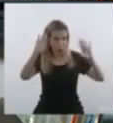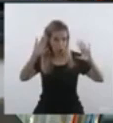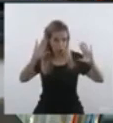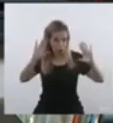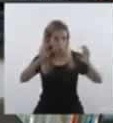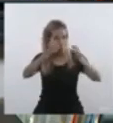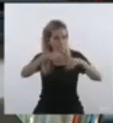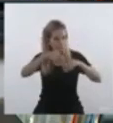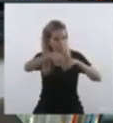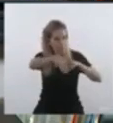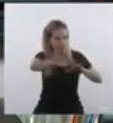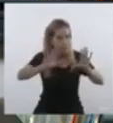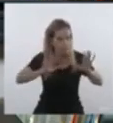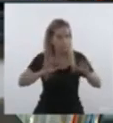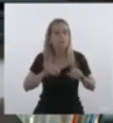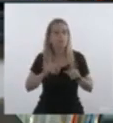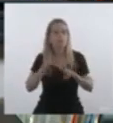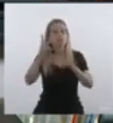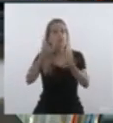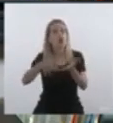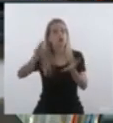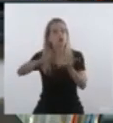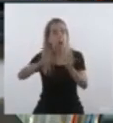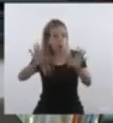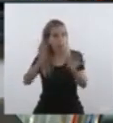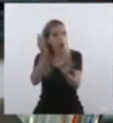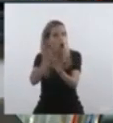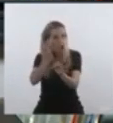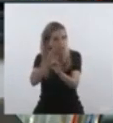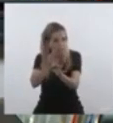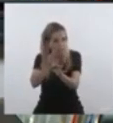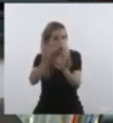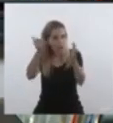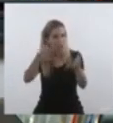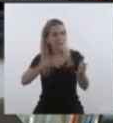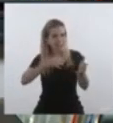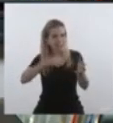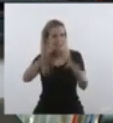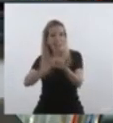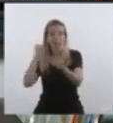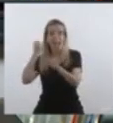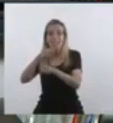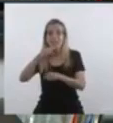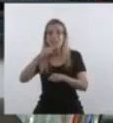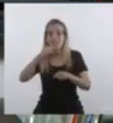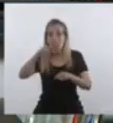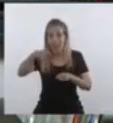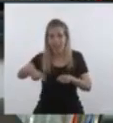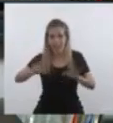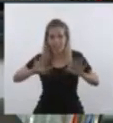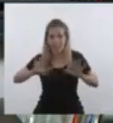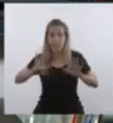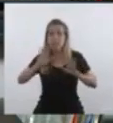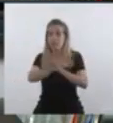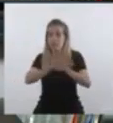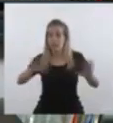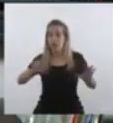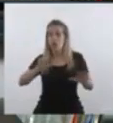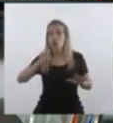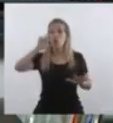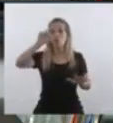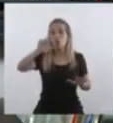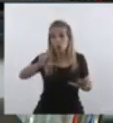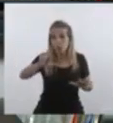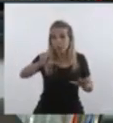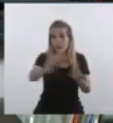Los colegios, repito una vez más, tendrán clases hasta el día viernes inclusive y a partir del día lunes y hasta el